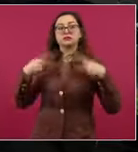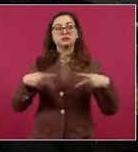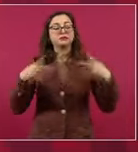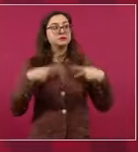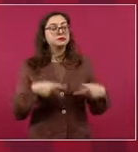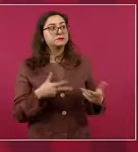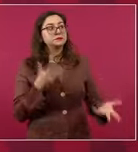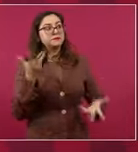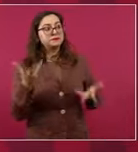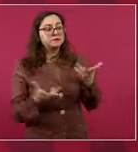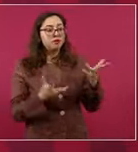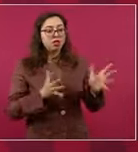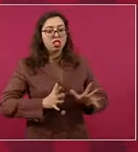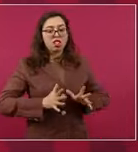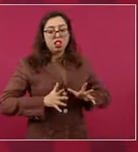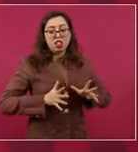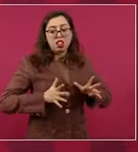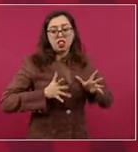y